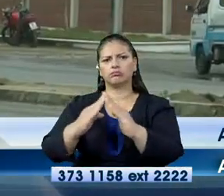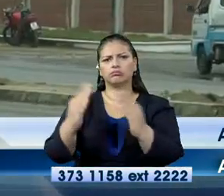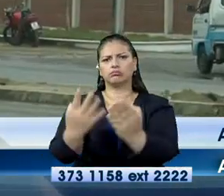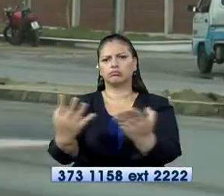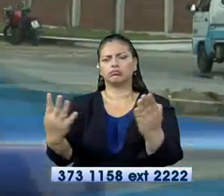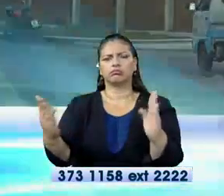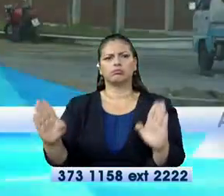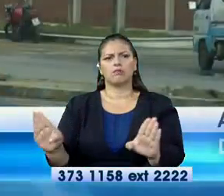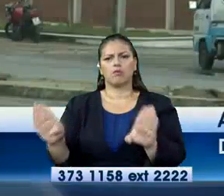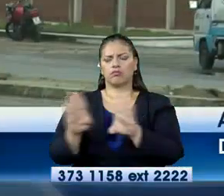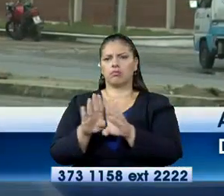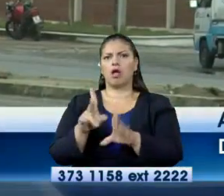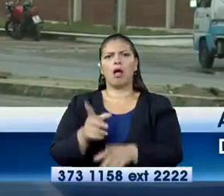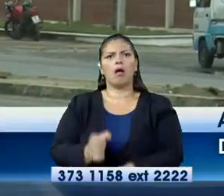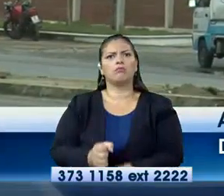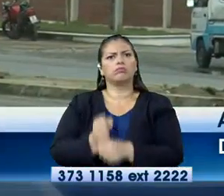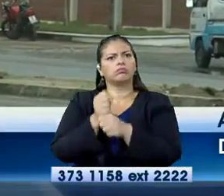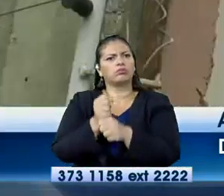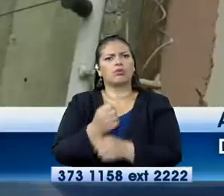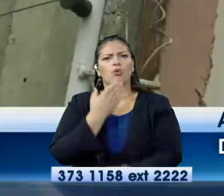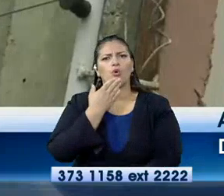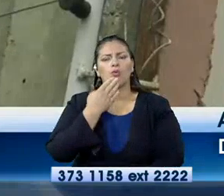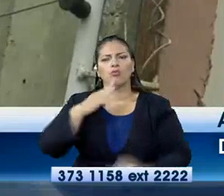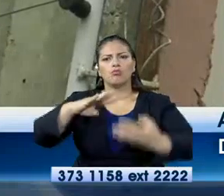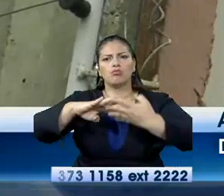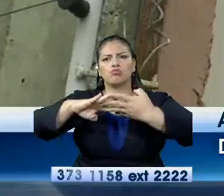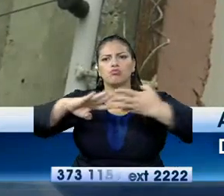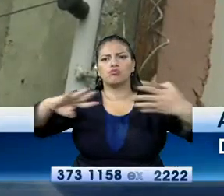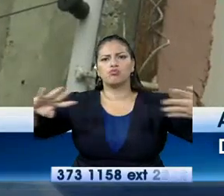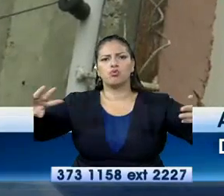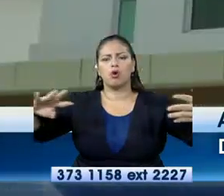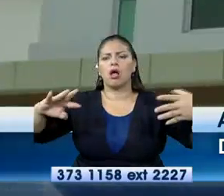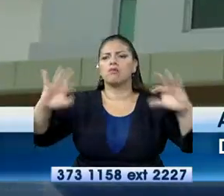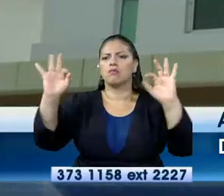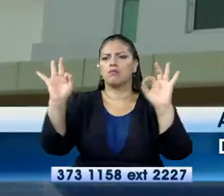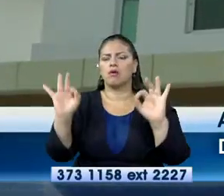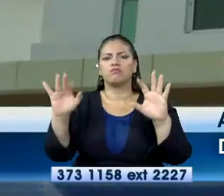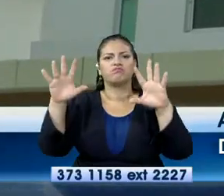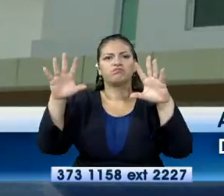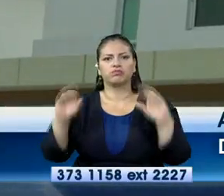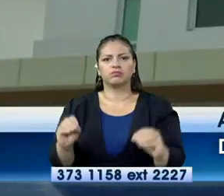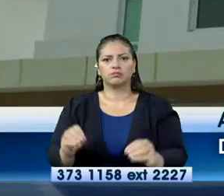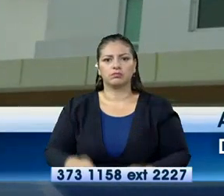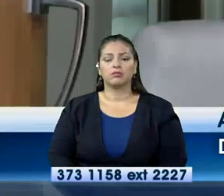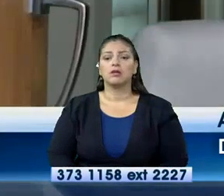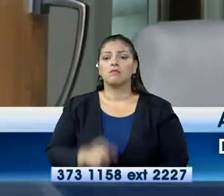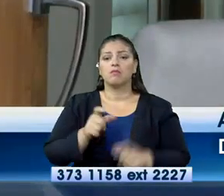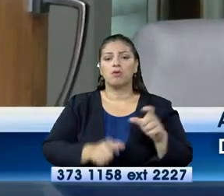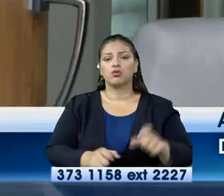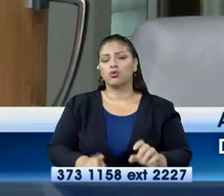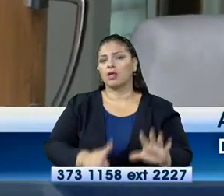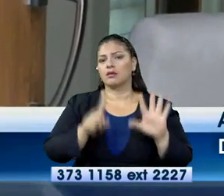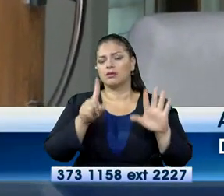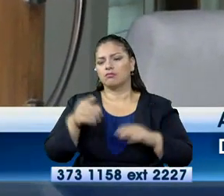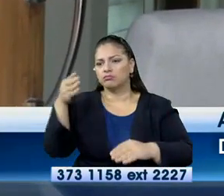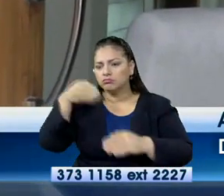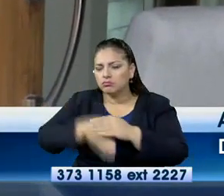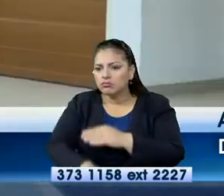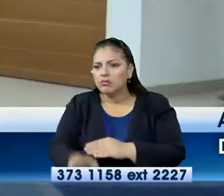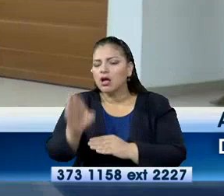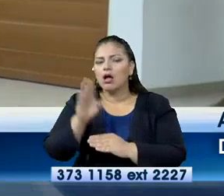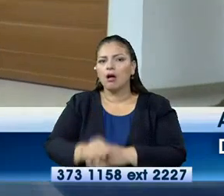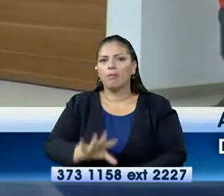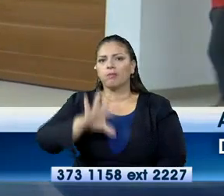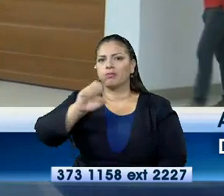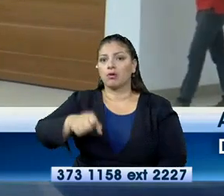esto. Han entrado por la parte de atrás. Han saltado un cerco eléctrico que no sirve. Fueron 6 personas que han amenazado contra la